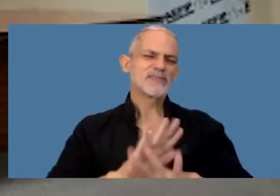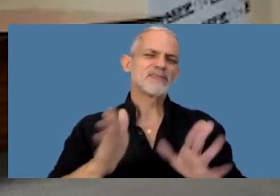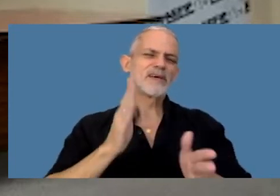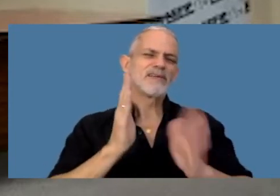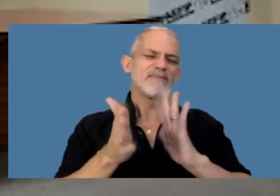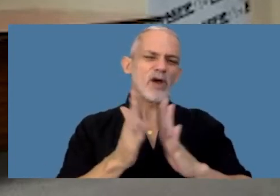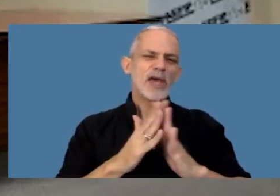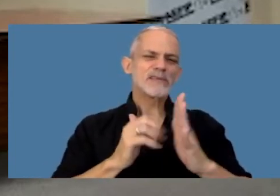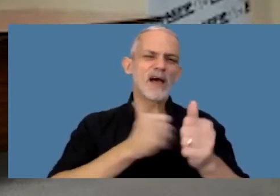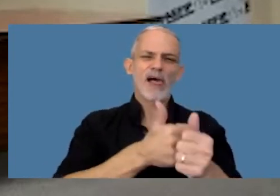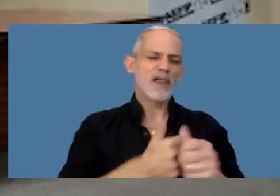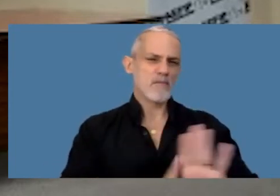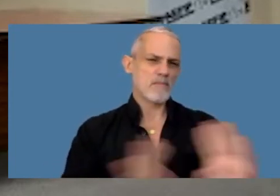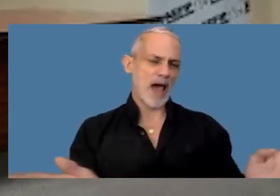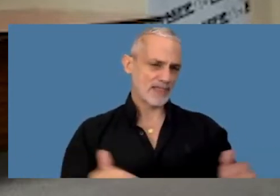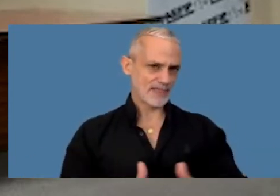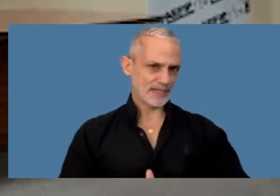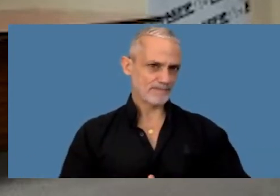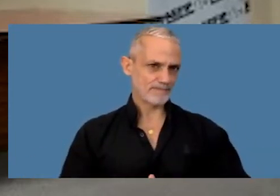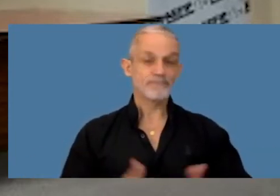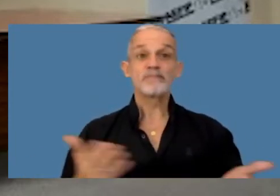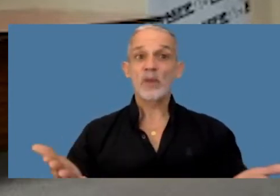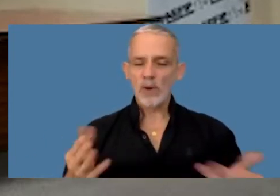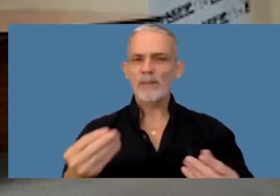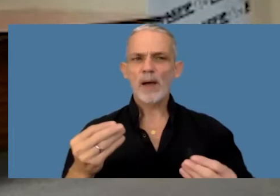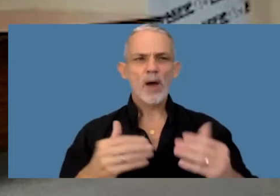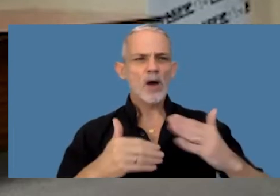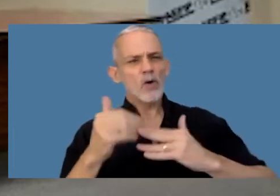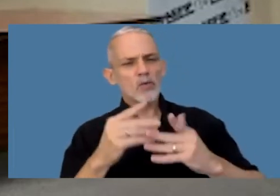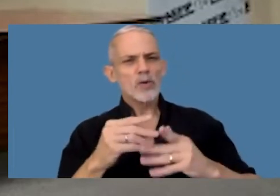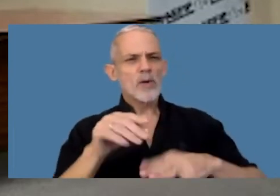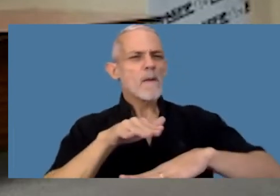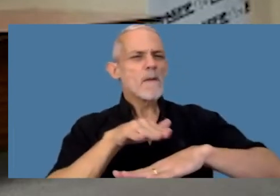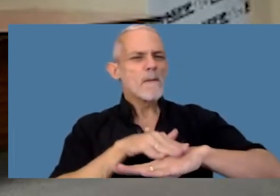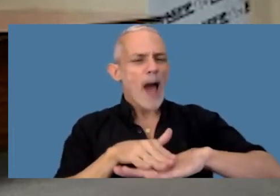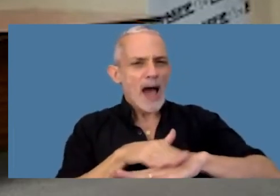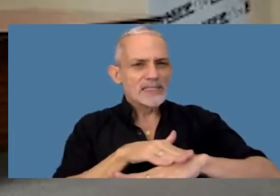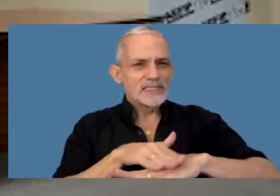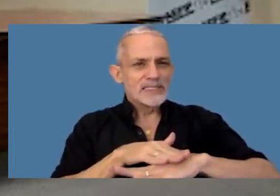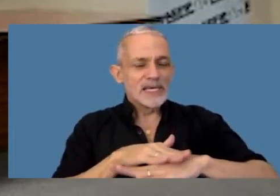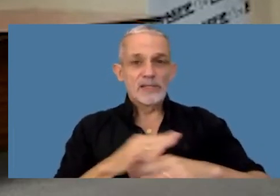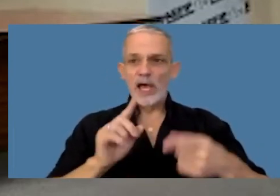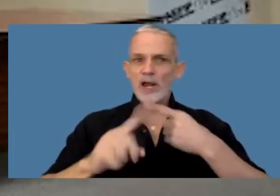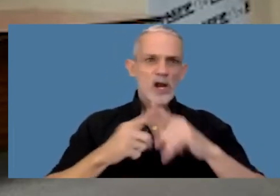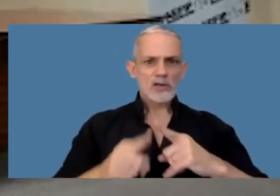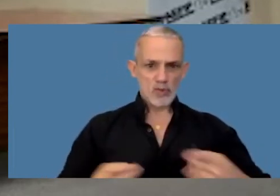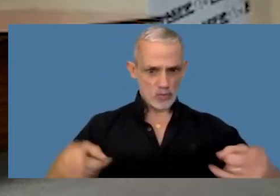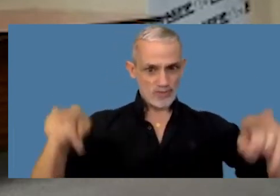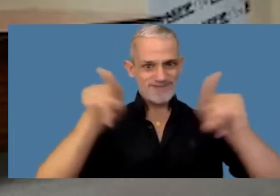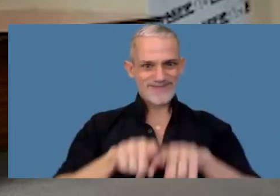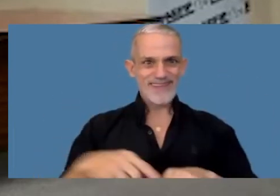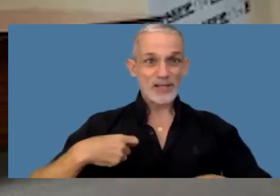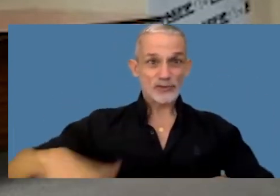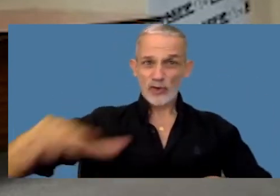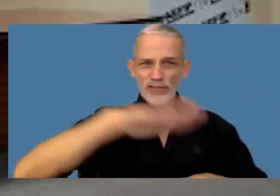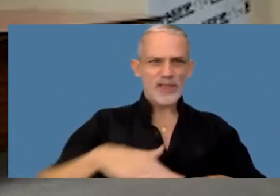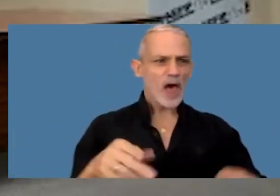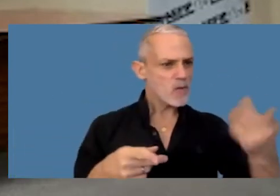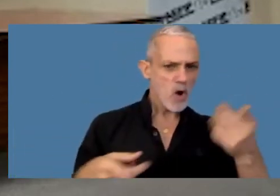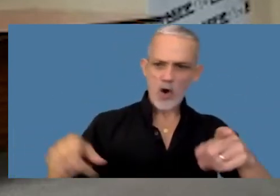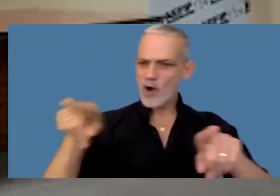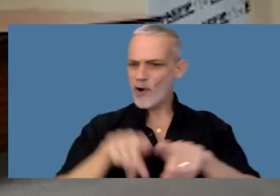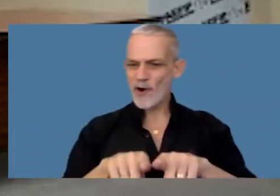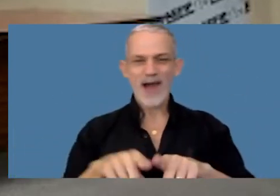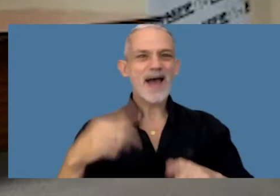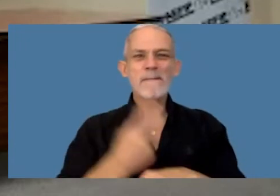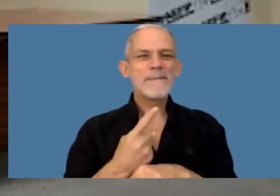acoso. Porque para construir una base de relaciones civilizadas en una sociedad, lo primero que tenemos